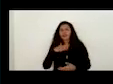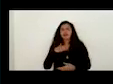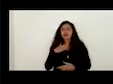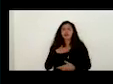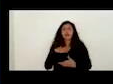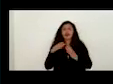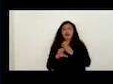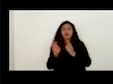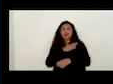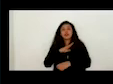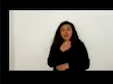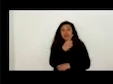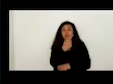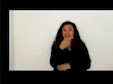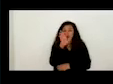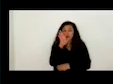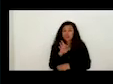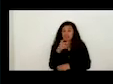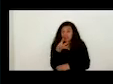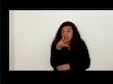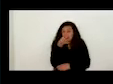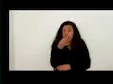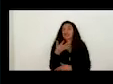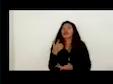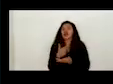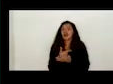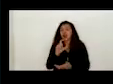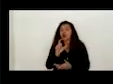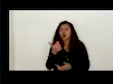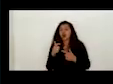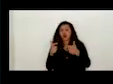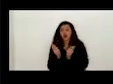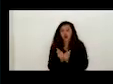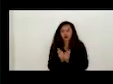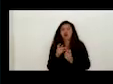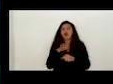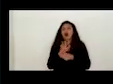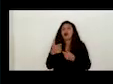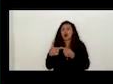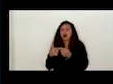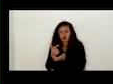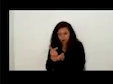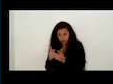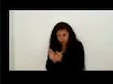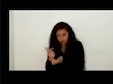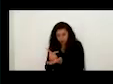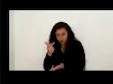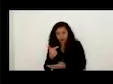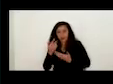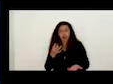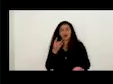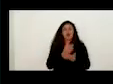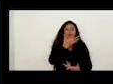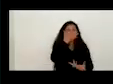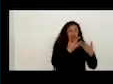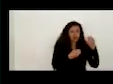100% es grasa, entra en otro grupo de alimentos que serían las grasas. Por lo tanto, me queda solamente la leche y